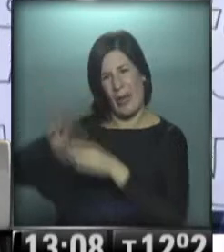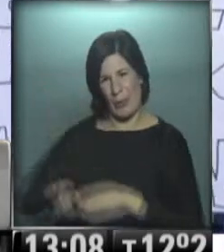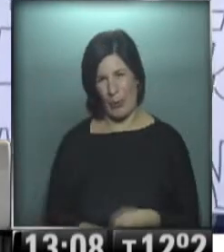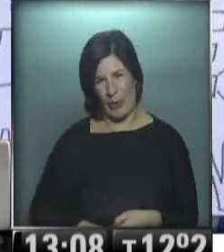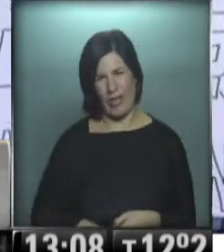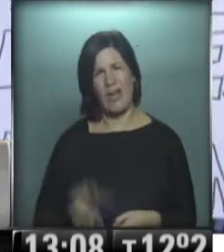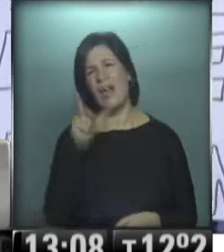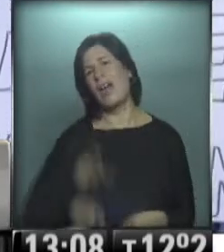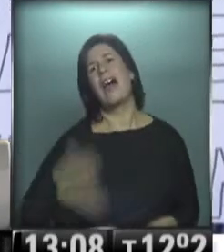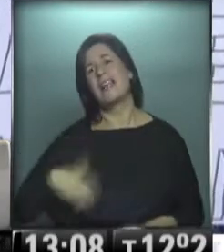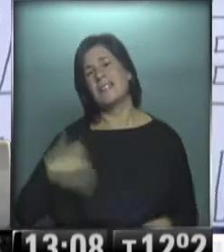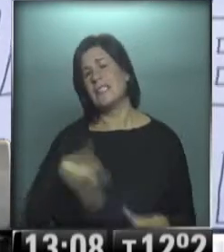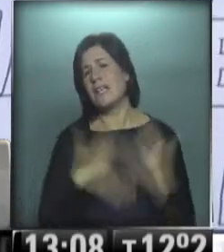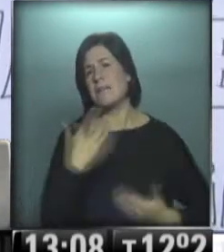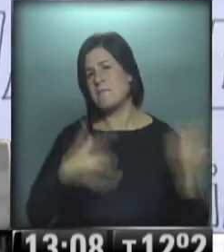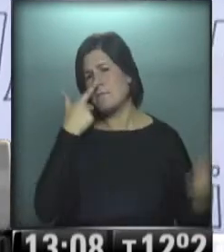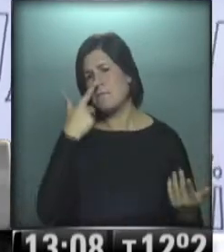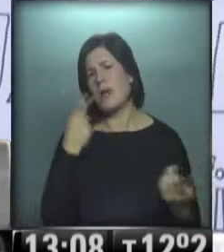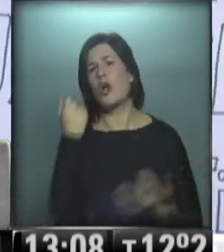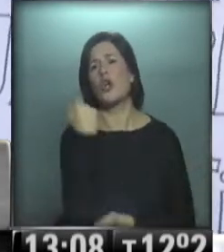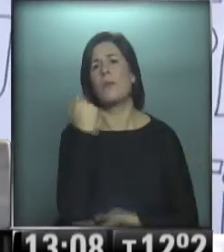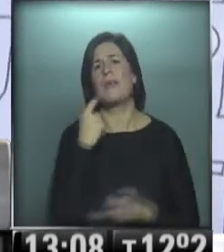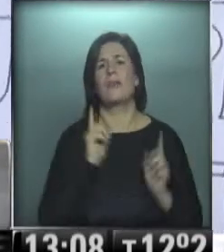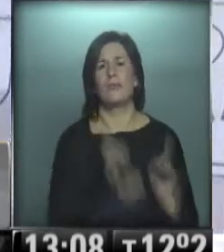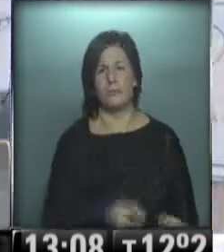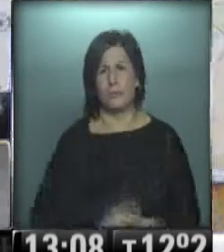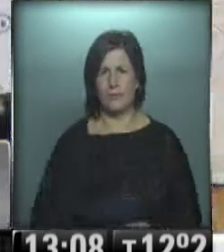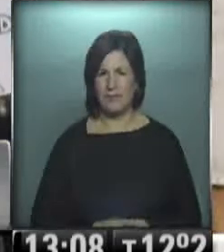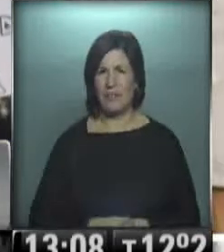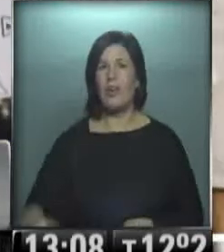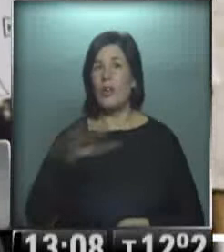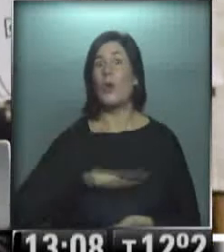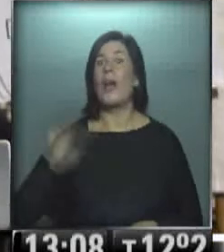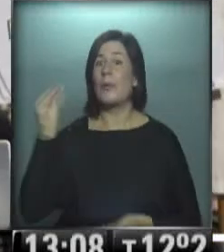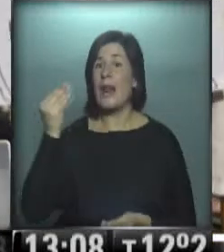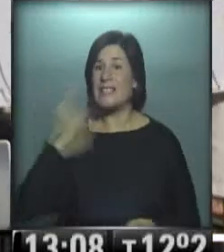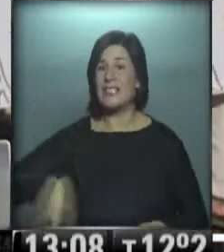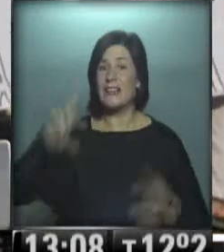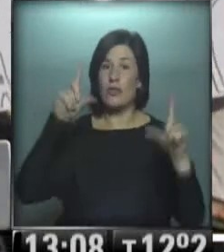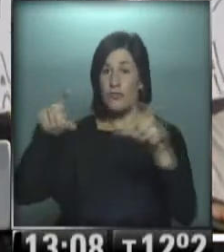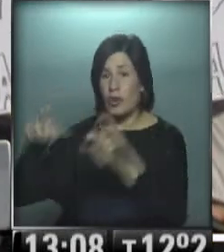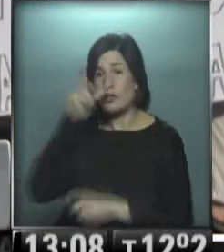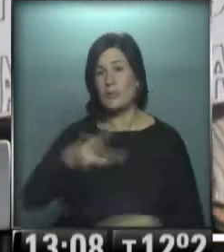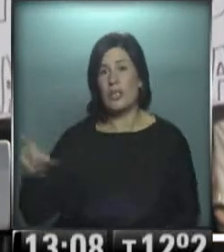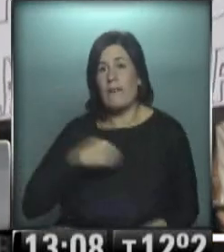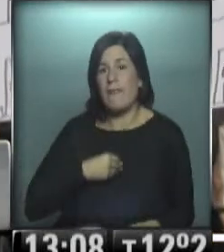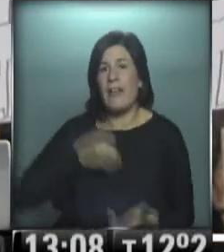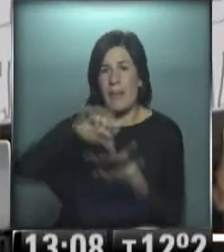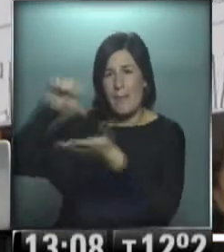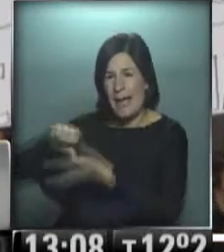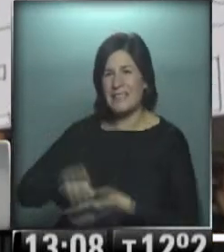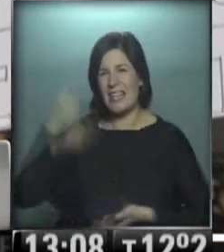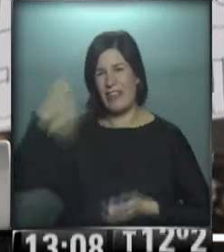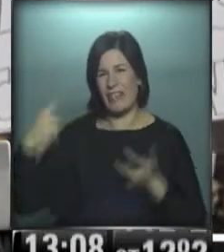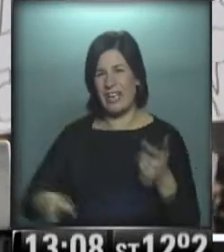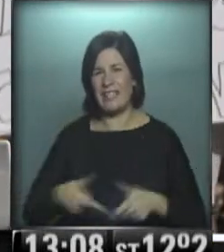todo nuestro país, y por eso, como están en Brasil, han sacado estas fotos con hinchas de los distintos países sosteniendo estos